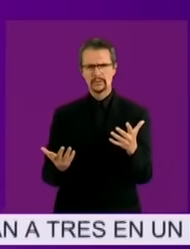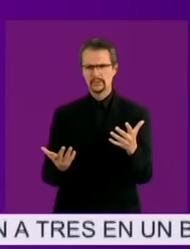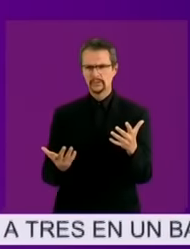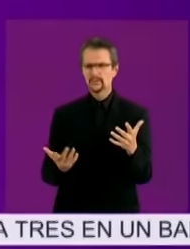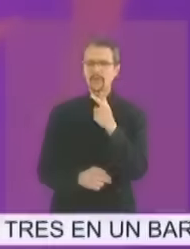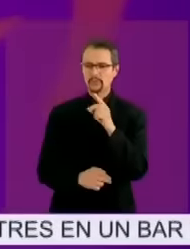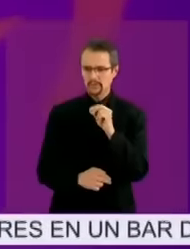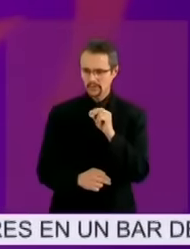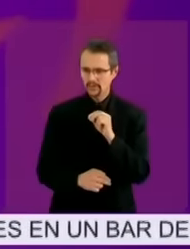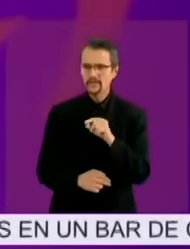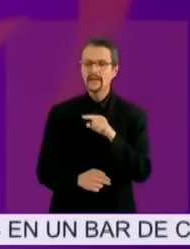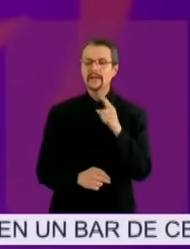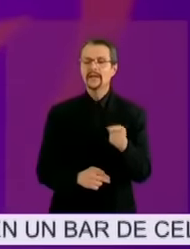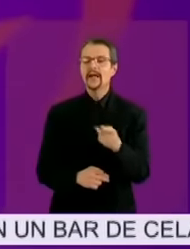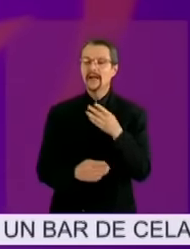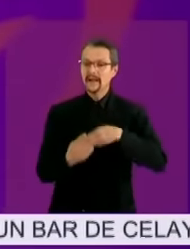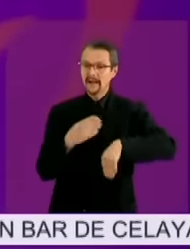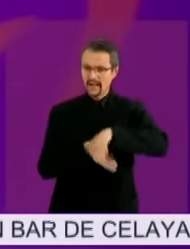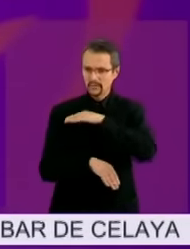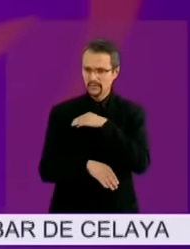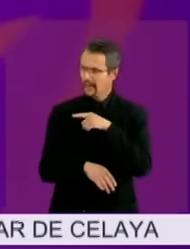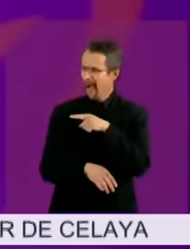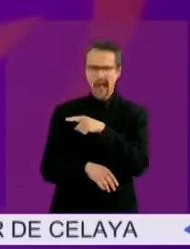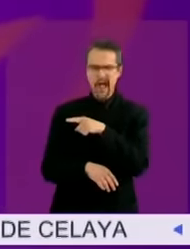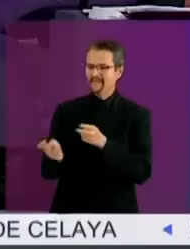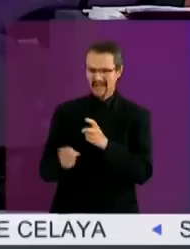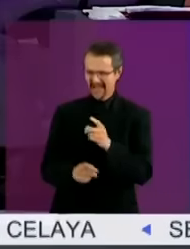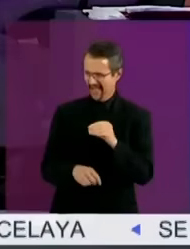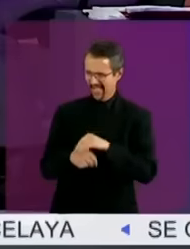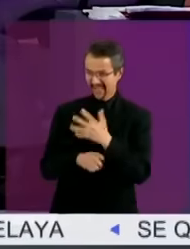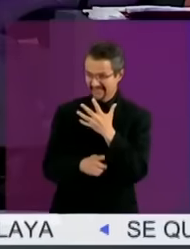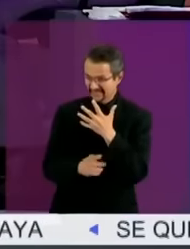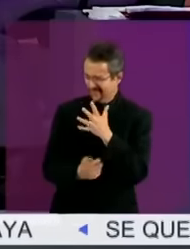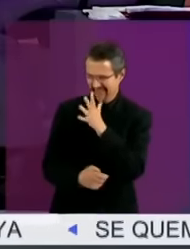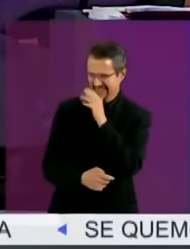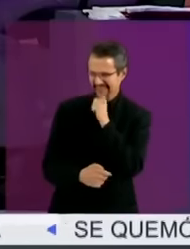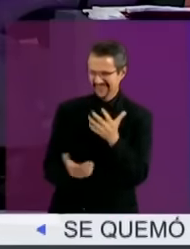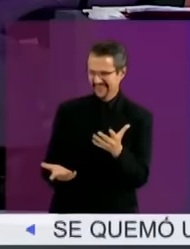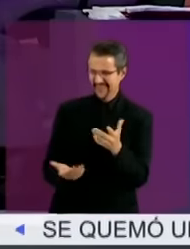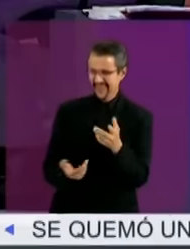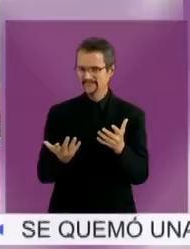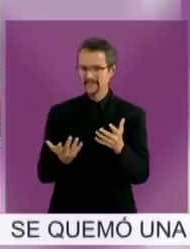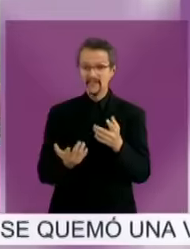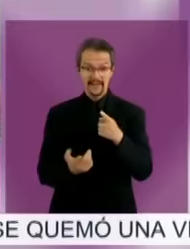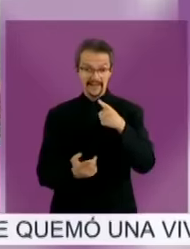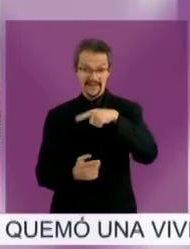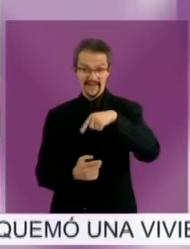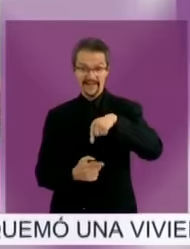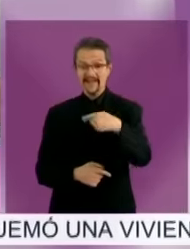Sí, en los relojes. Está la bolsa de tiempo, la candidata del PRIAN. Pues se quiere robar la bolsa del tiempo.